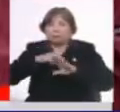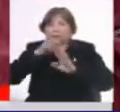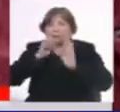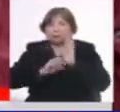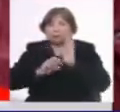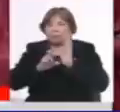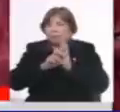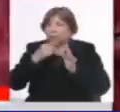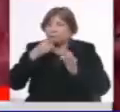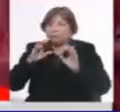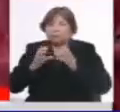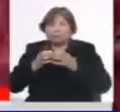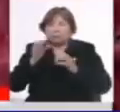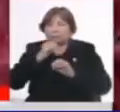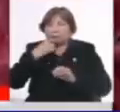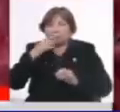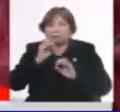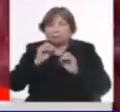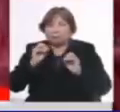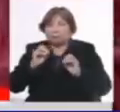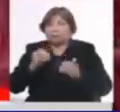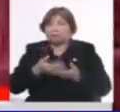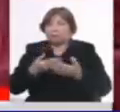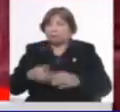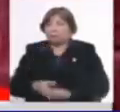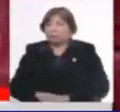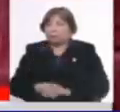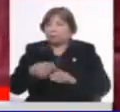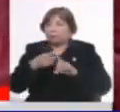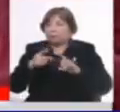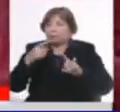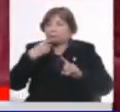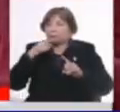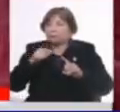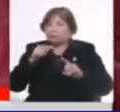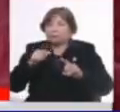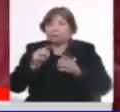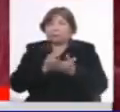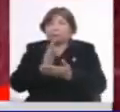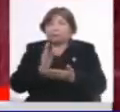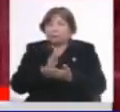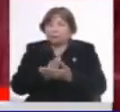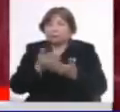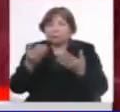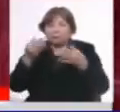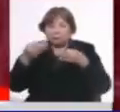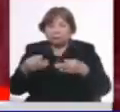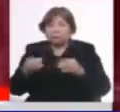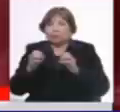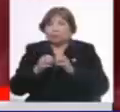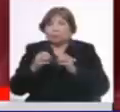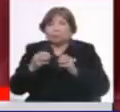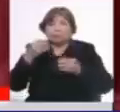de ley. El Congreso tampoco lo ha tratado. Pero ese es el problema que determina